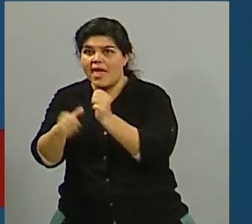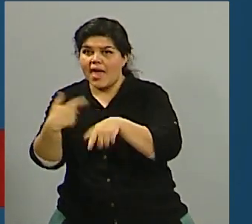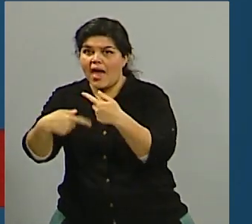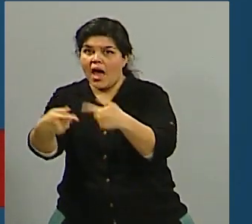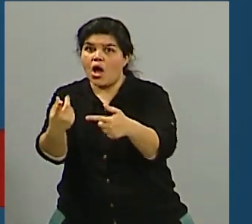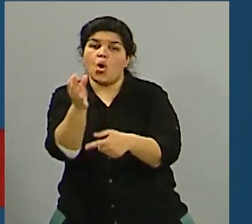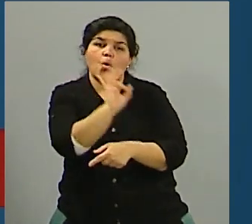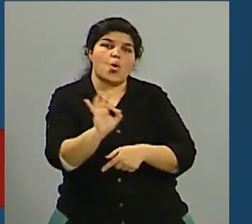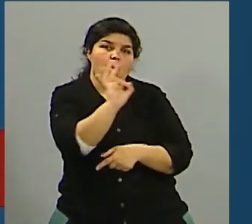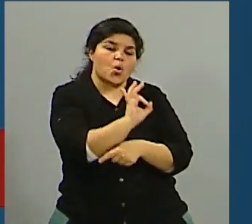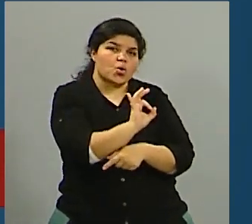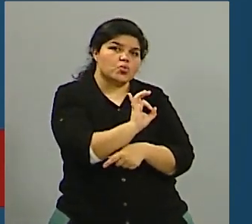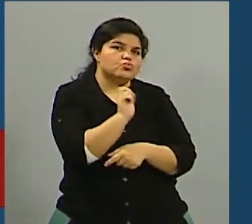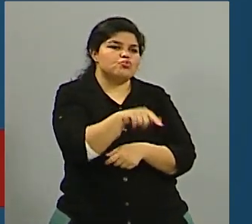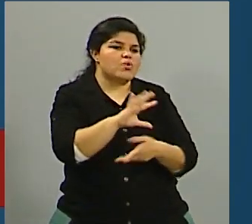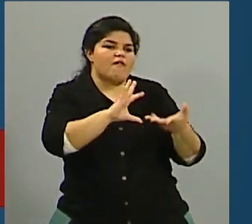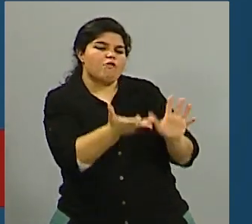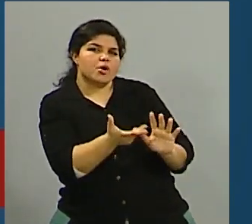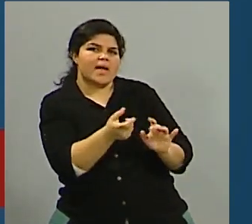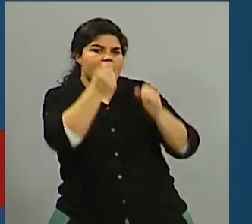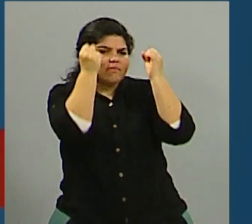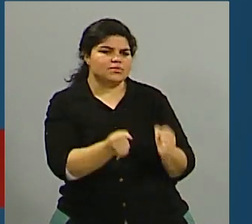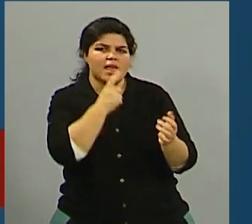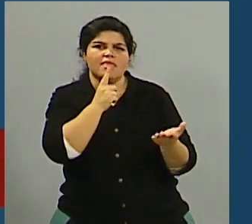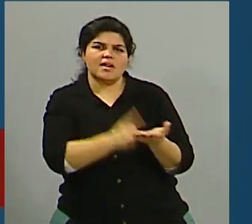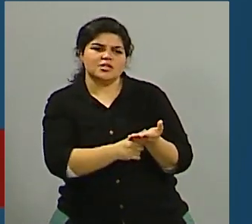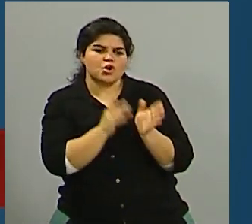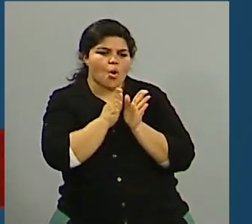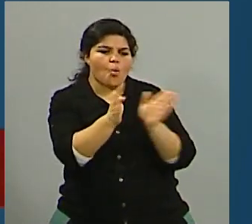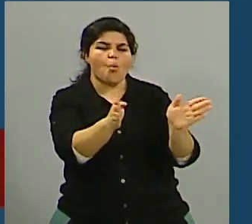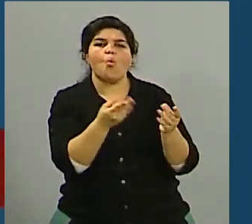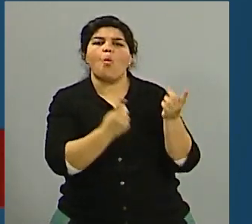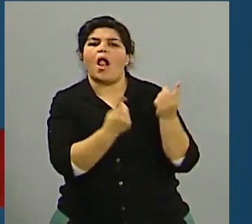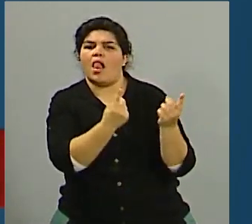y de fuga que ya hemos tenido. Y en esto sí es importante quién va a ganar las elecciones.